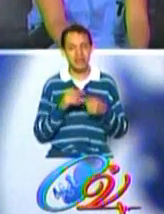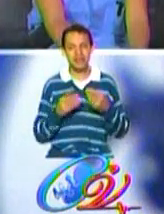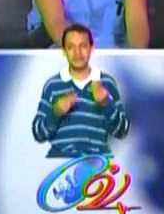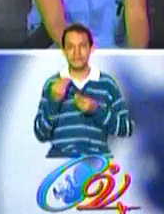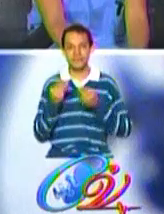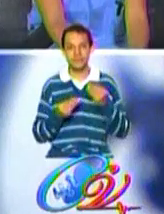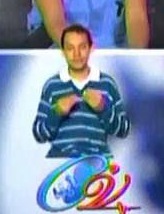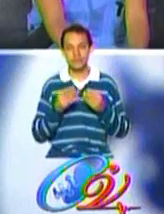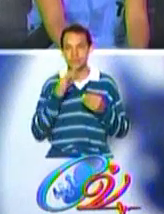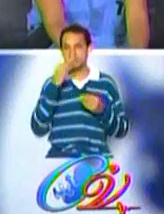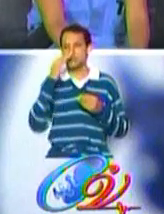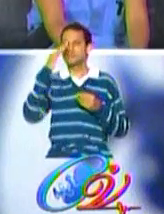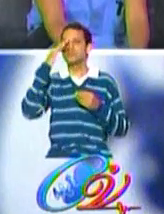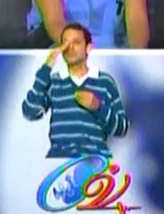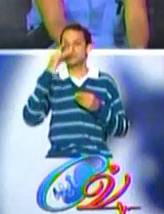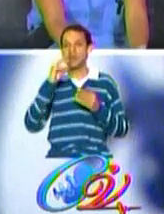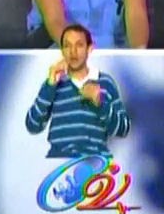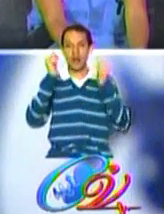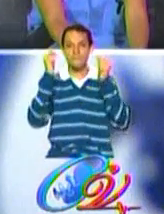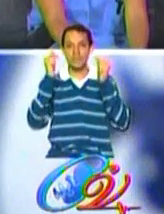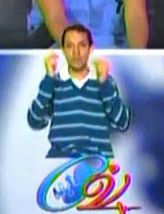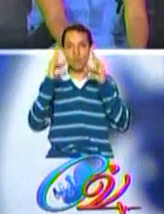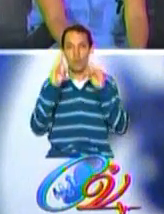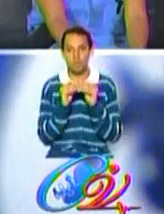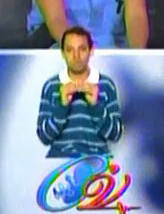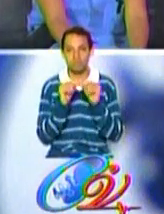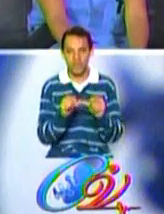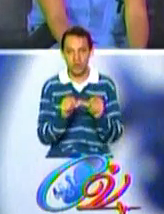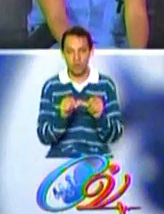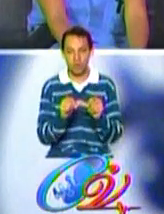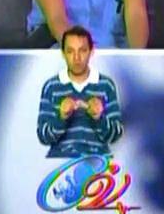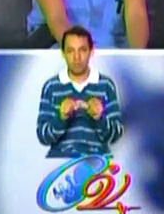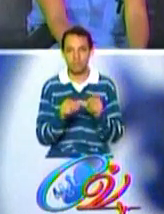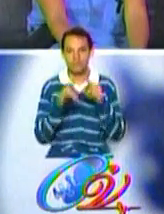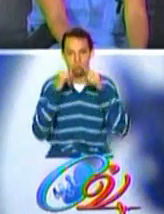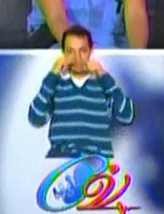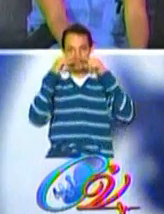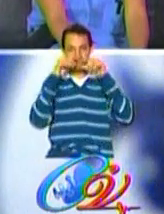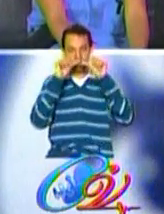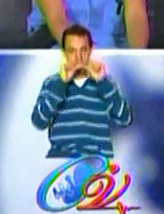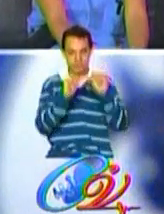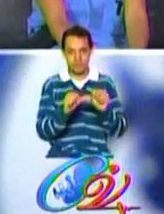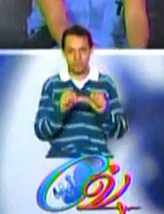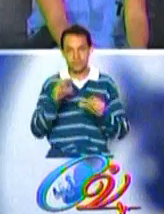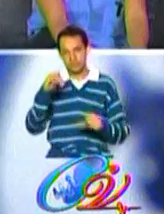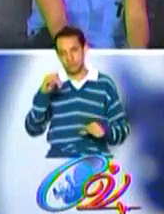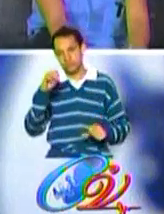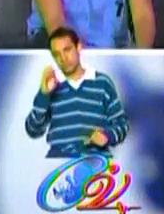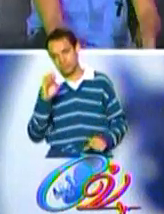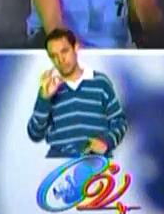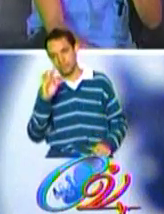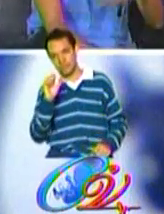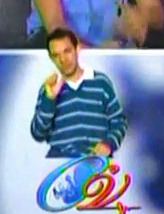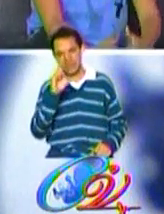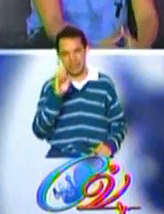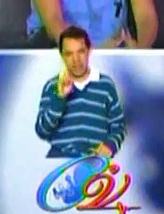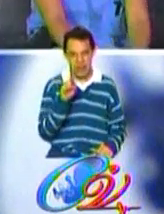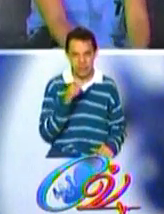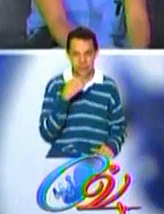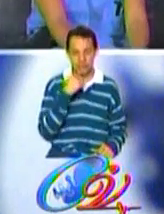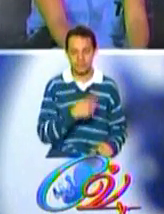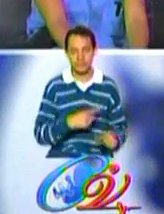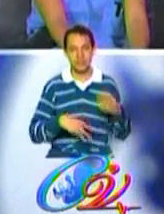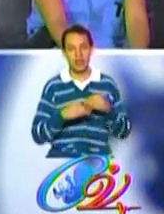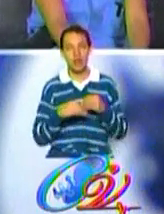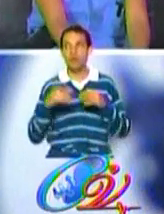gases volátiles y solventes, ¿cierto? También se pueden medir metales que están dentro pues de la vía aérea.